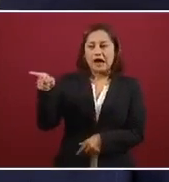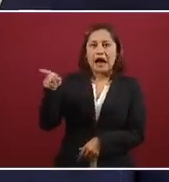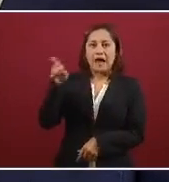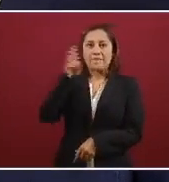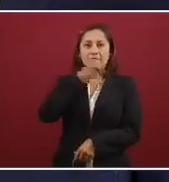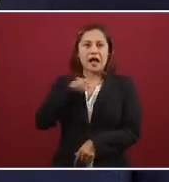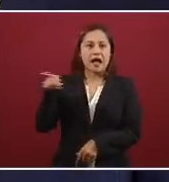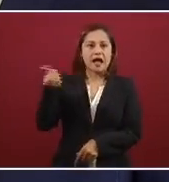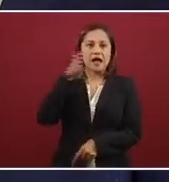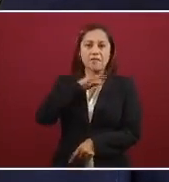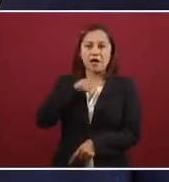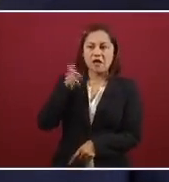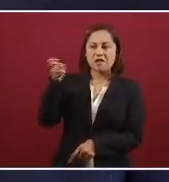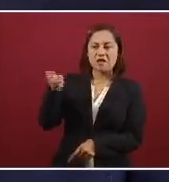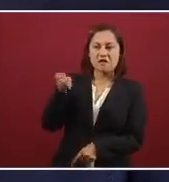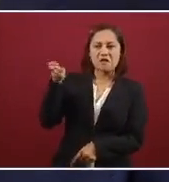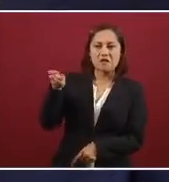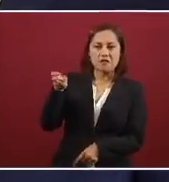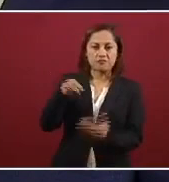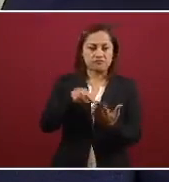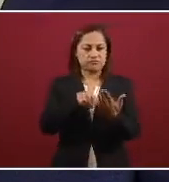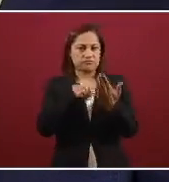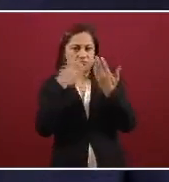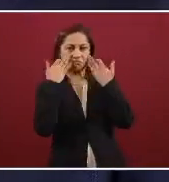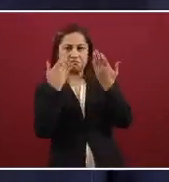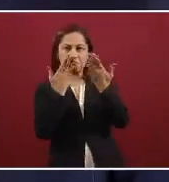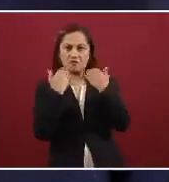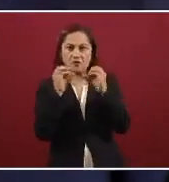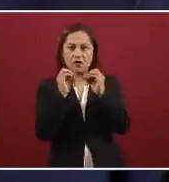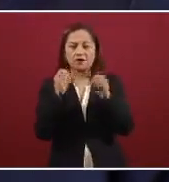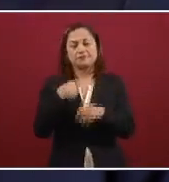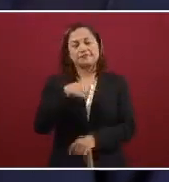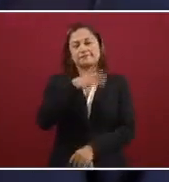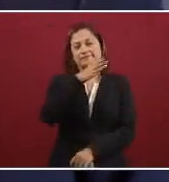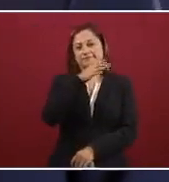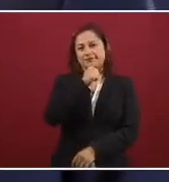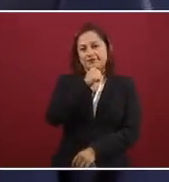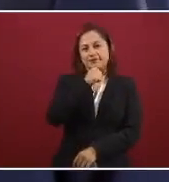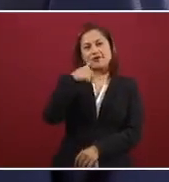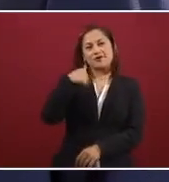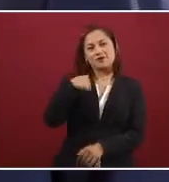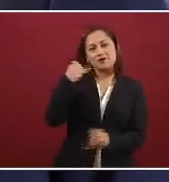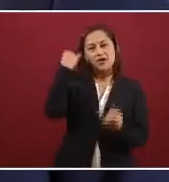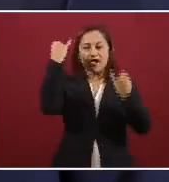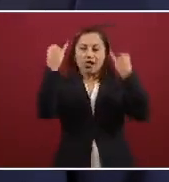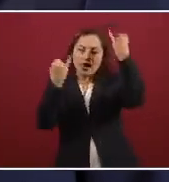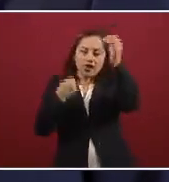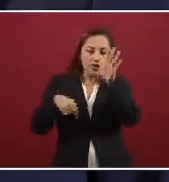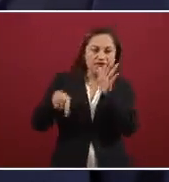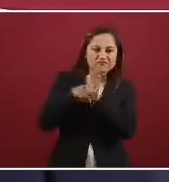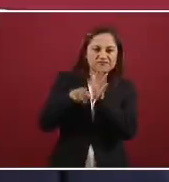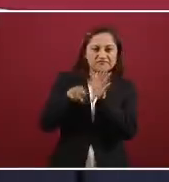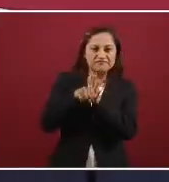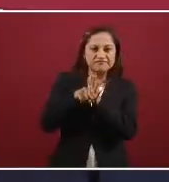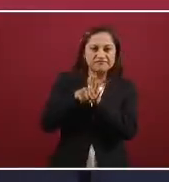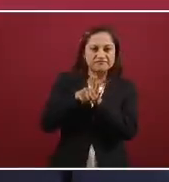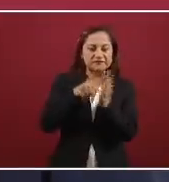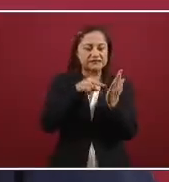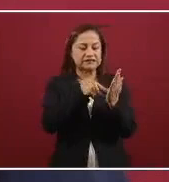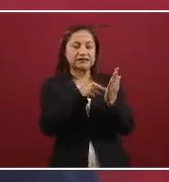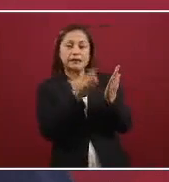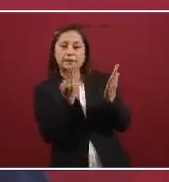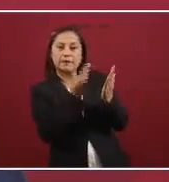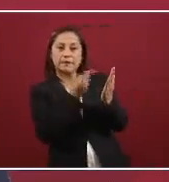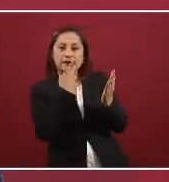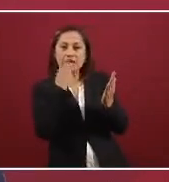y no hago juicios, como se dice en la Biblia, juicios temerarios.